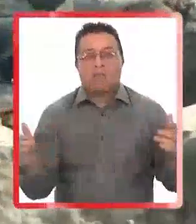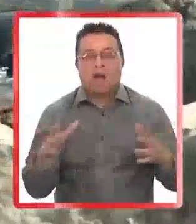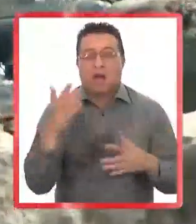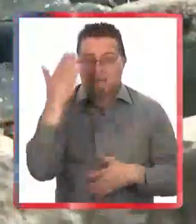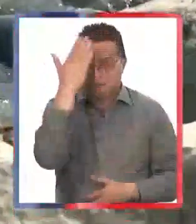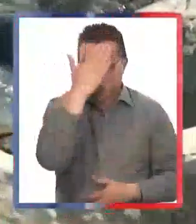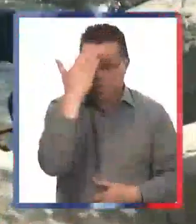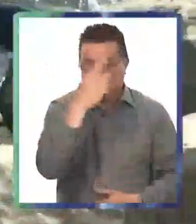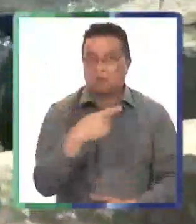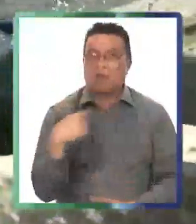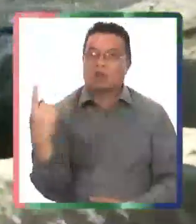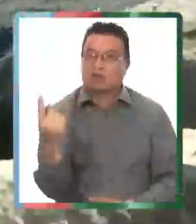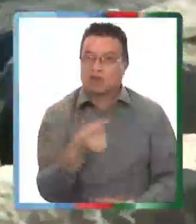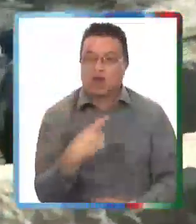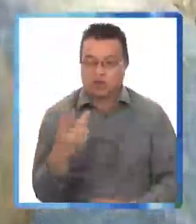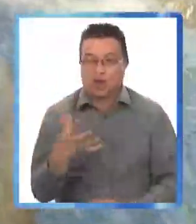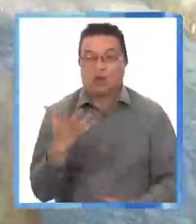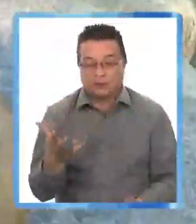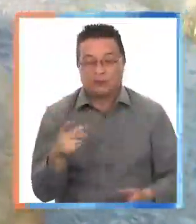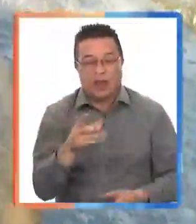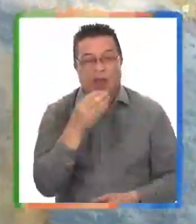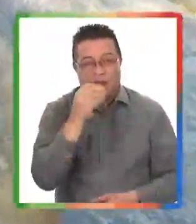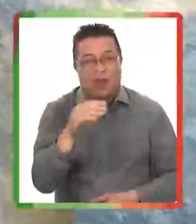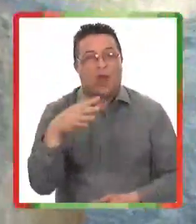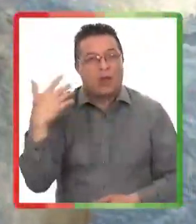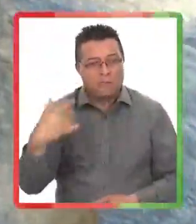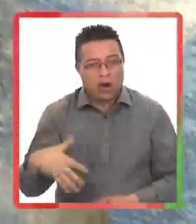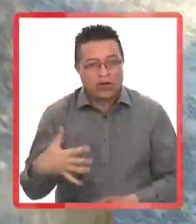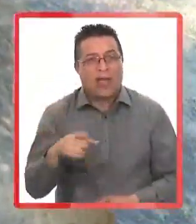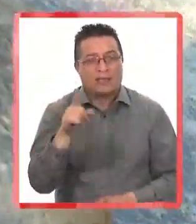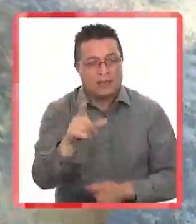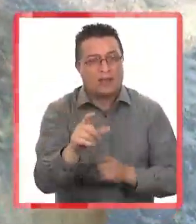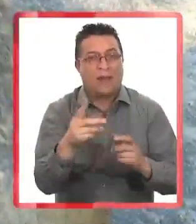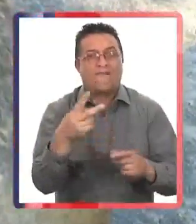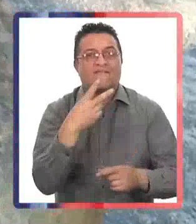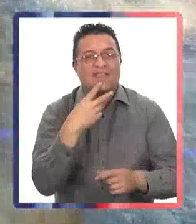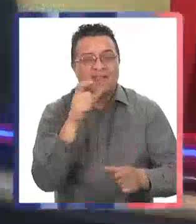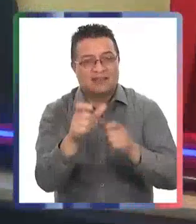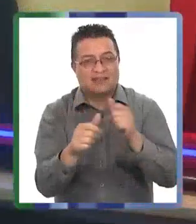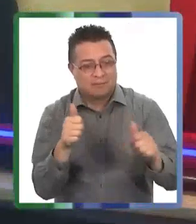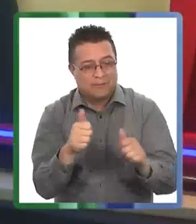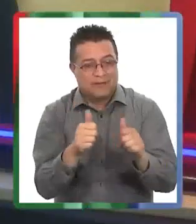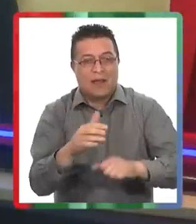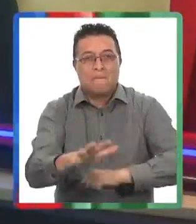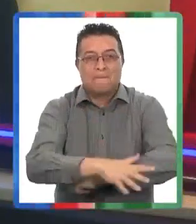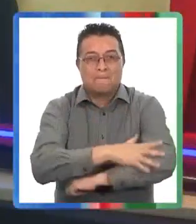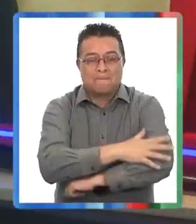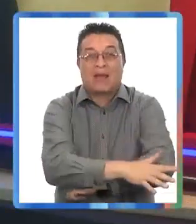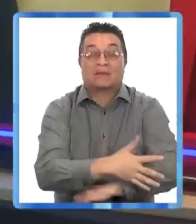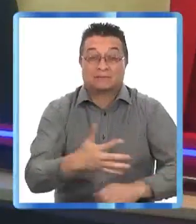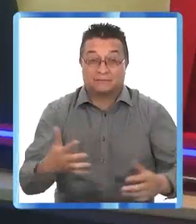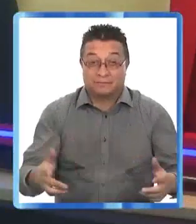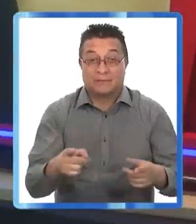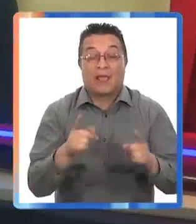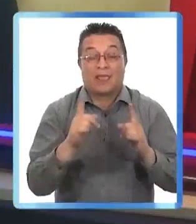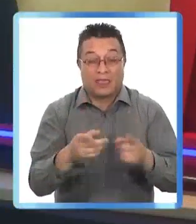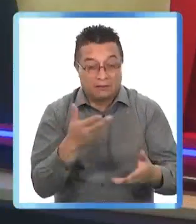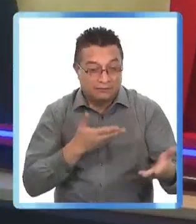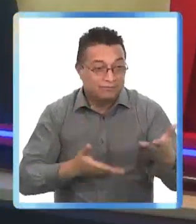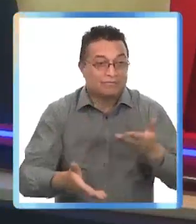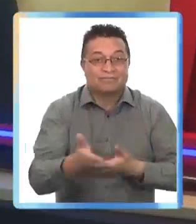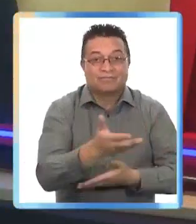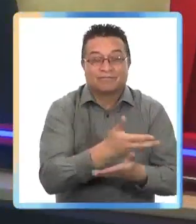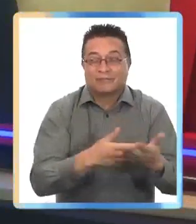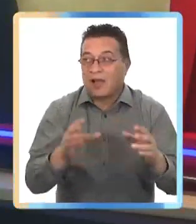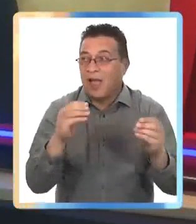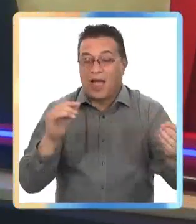digo yo, es muy importante que le hablemos primero a la gente que vive del mar, porque, vaya, tienen que relacionarse precisamente con un ambiente que es un poco